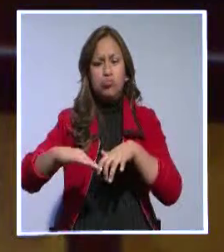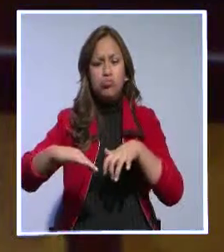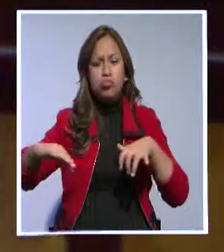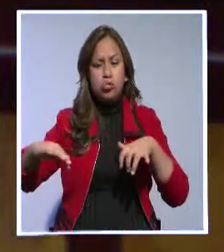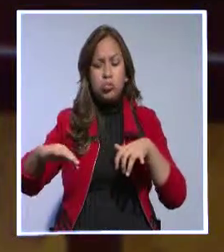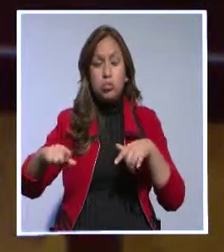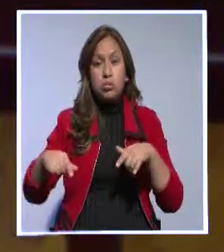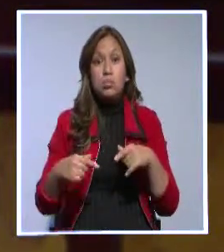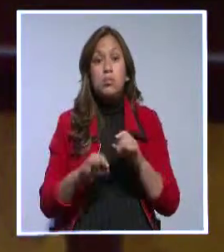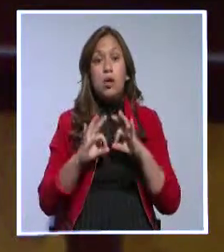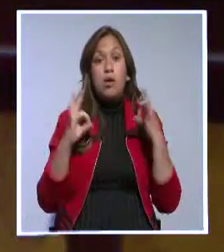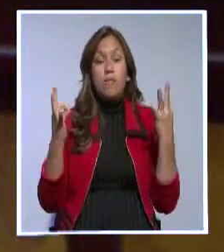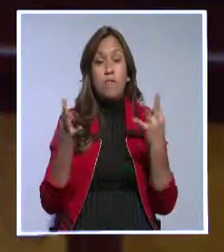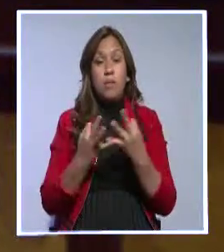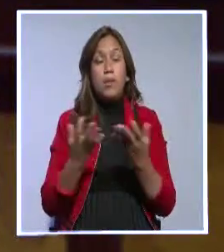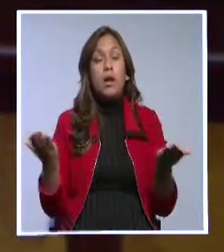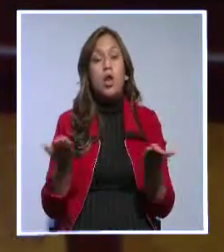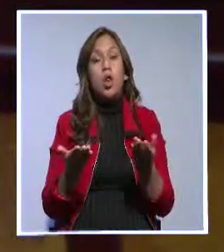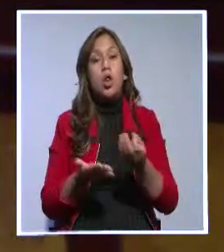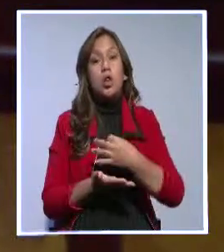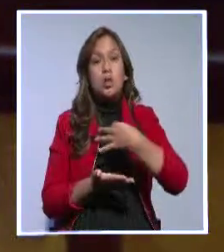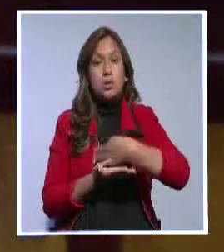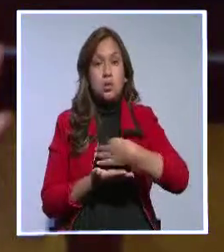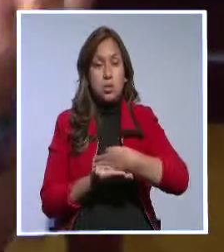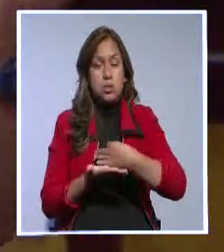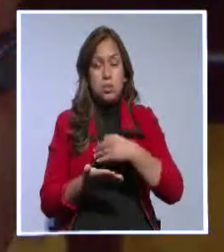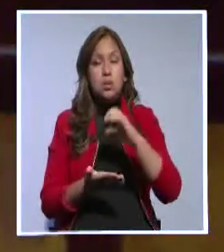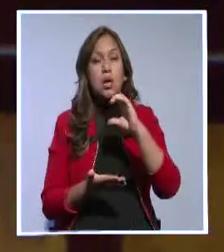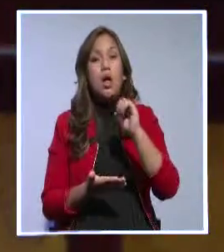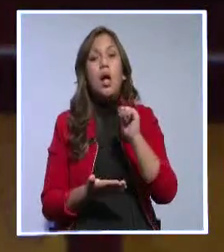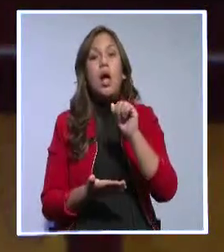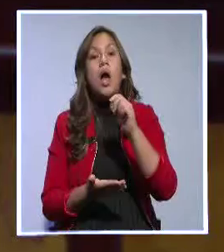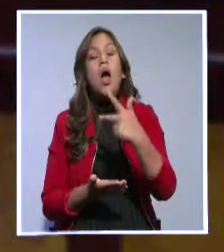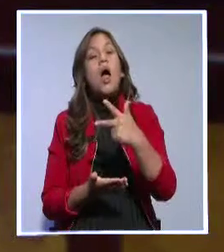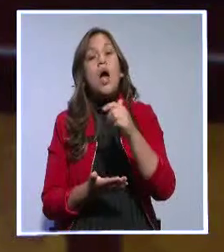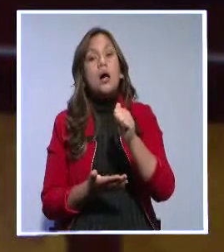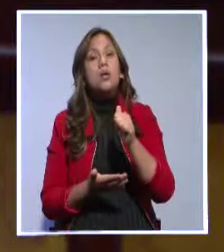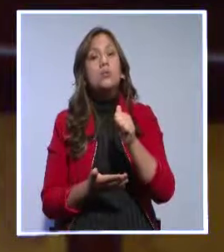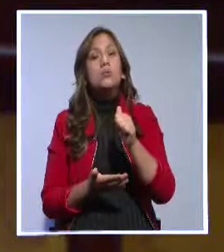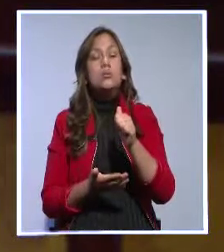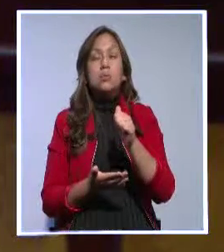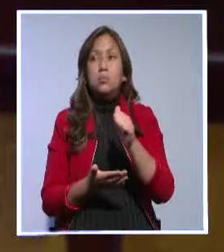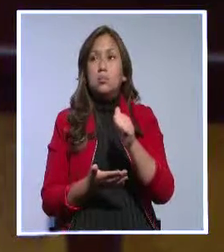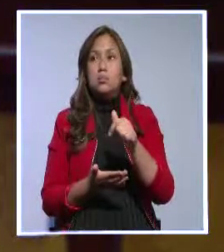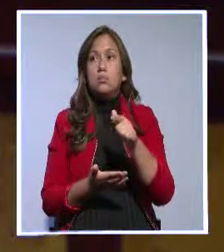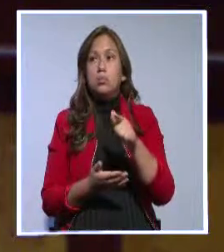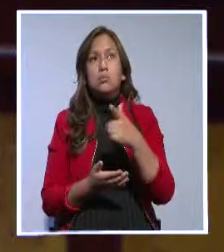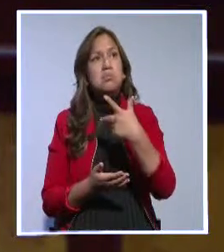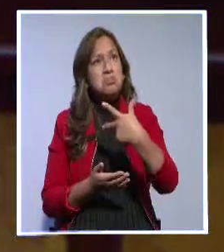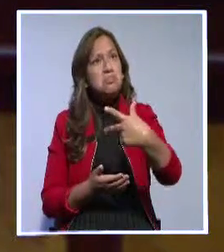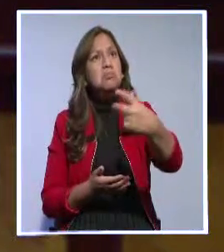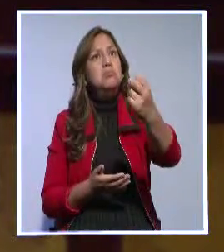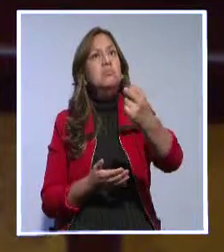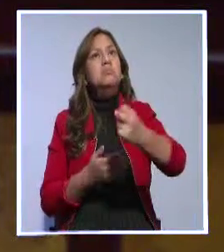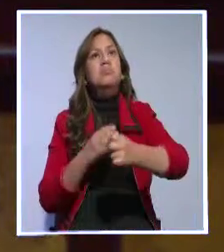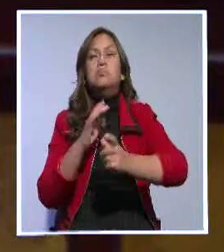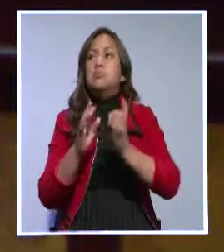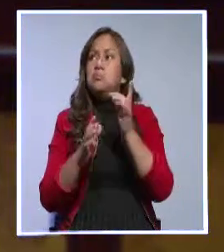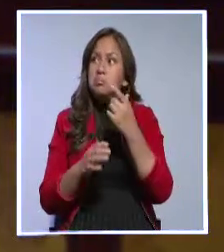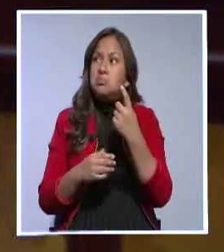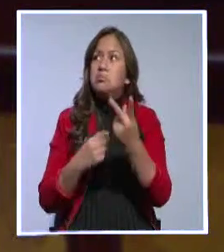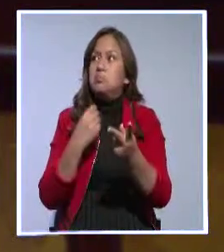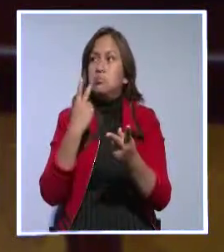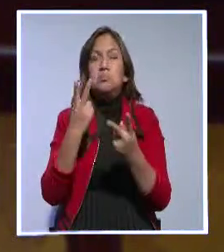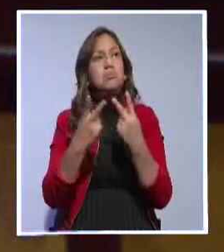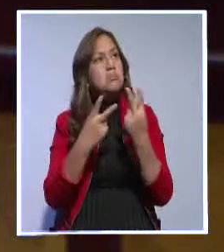oriunda de chimborazo específicamente de cacha fue a disfrutar de un momento de espartinas de esparcimiento